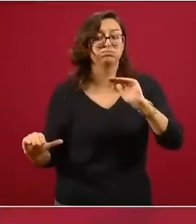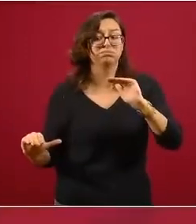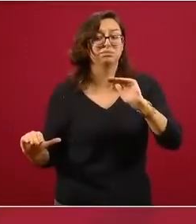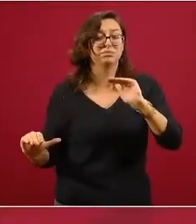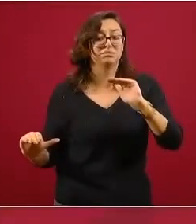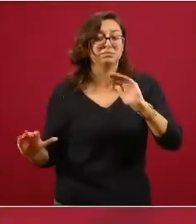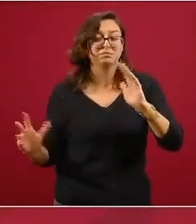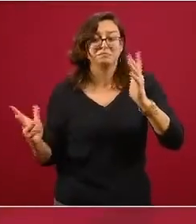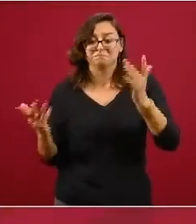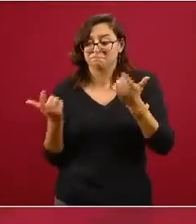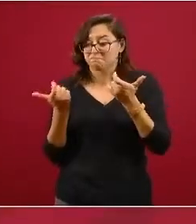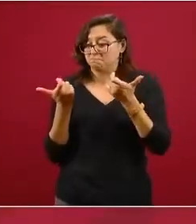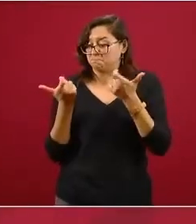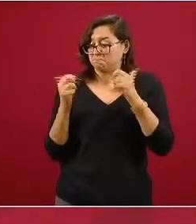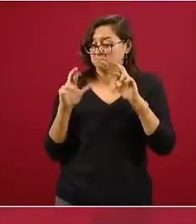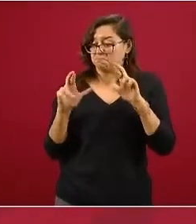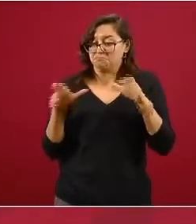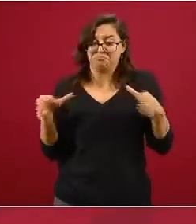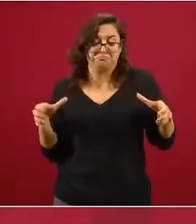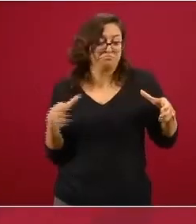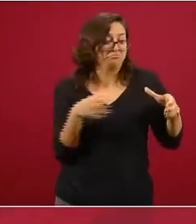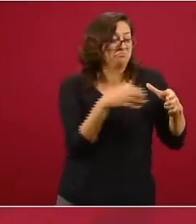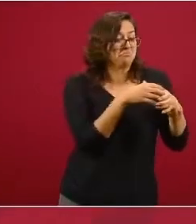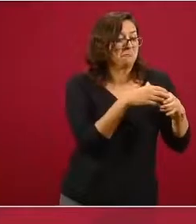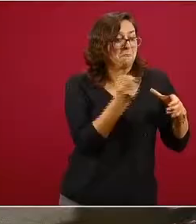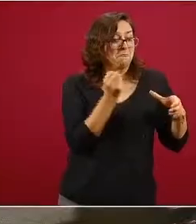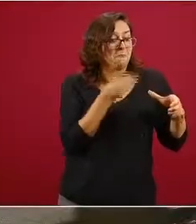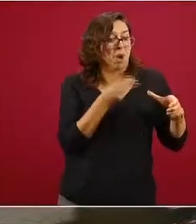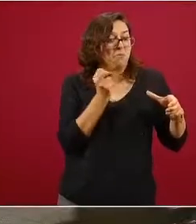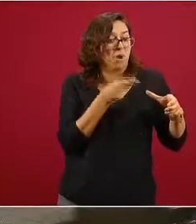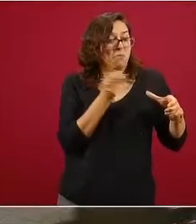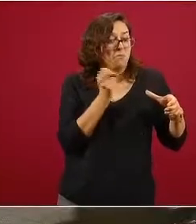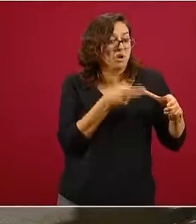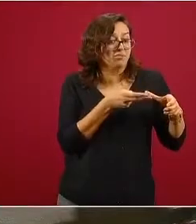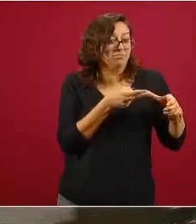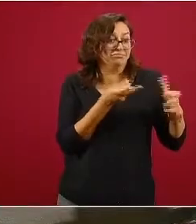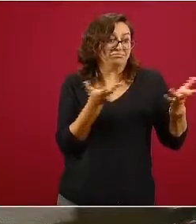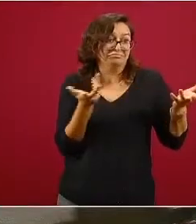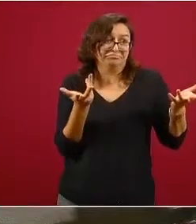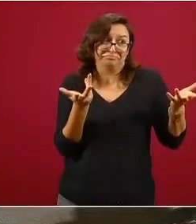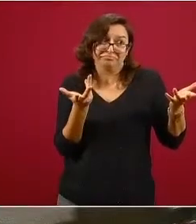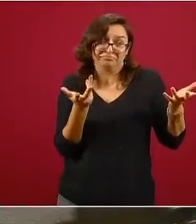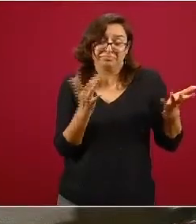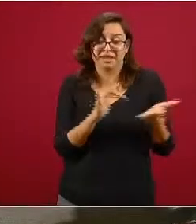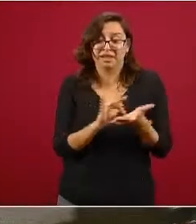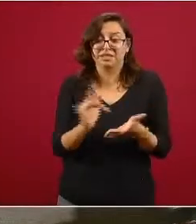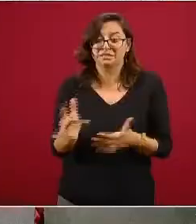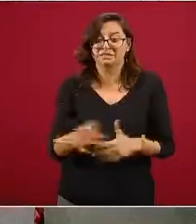concentración del ingreso en minorías muy privilegiadas. Gracias.